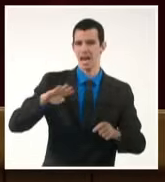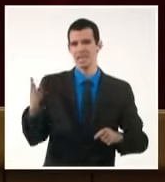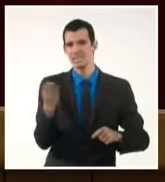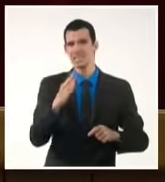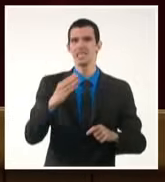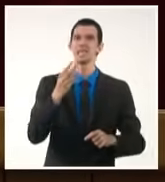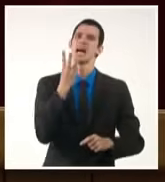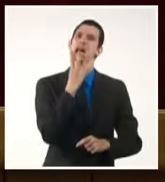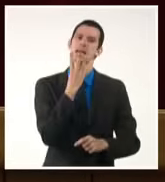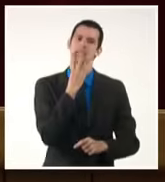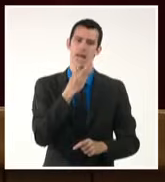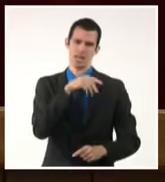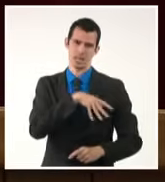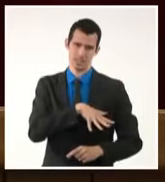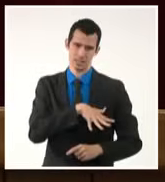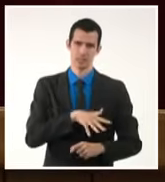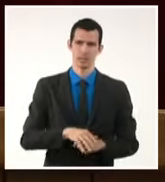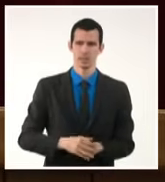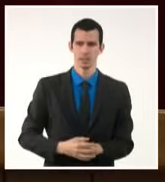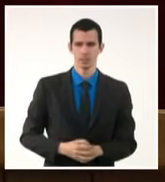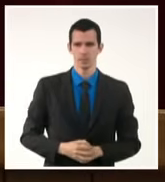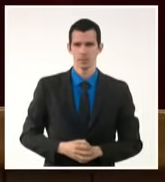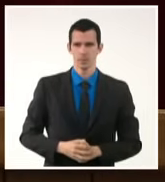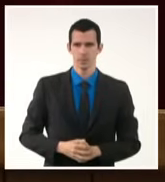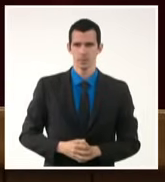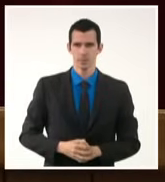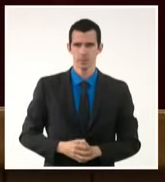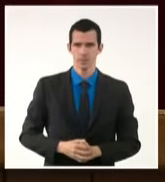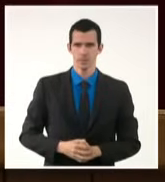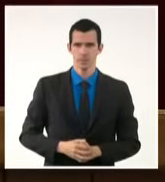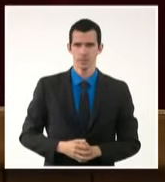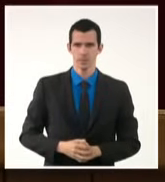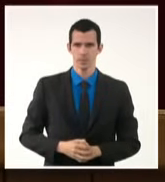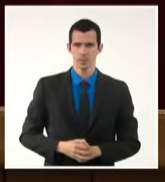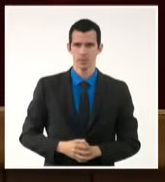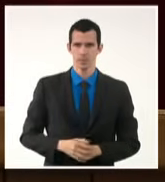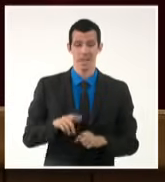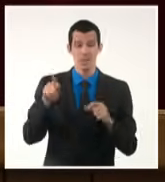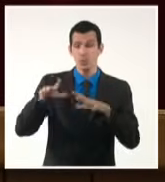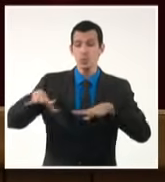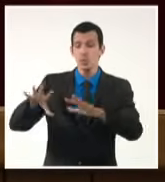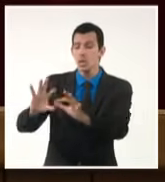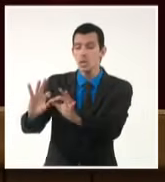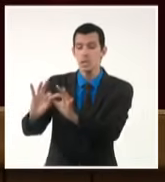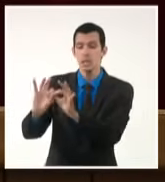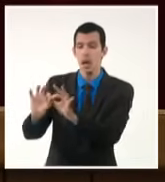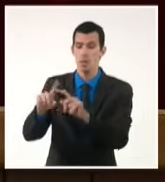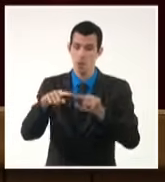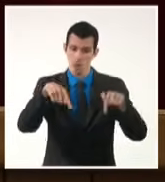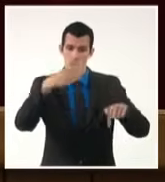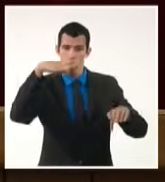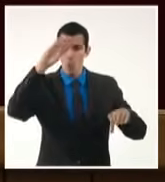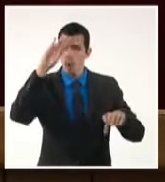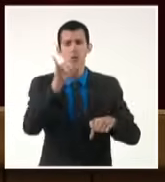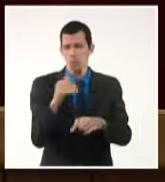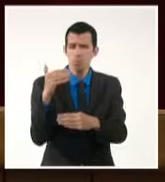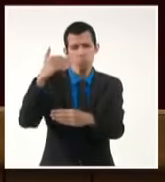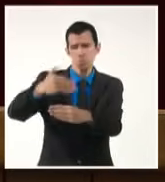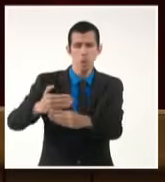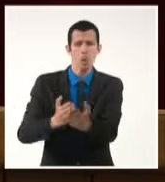económica de los últimos años son bombas dirigidas a derribar las columnas que sostienen la resistencia